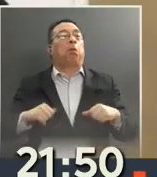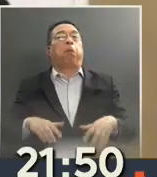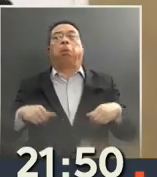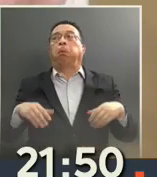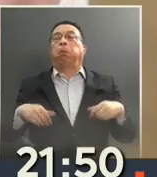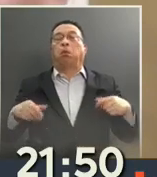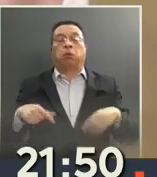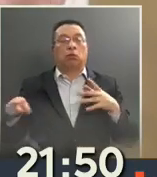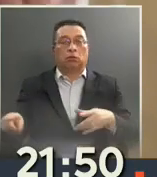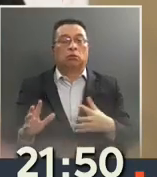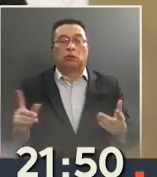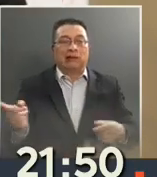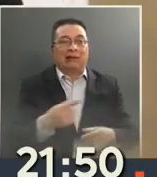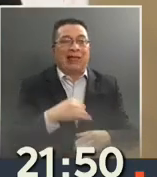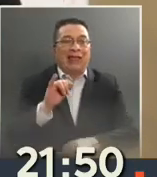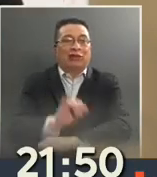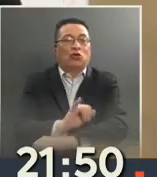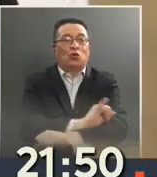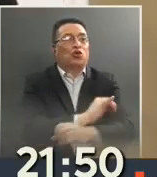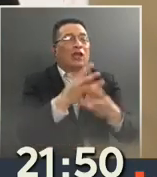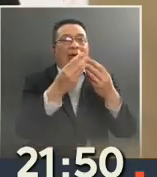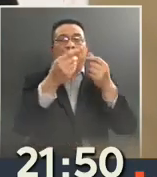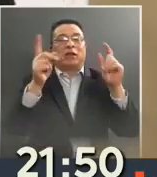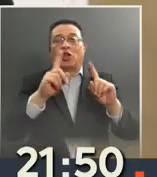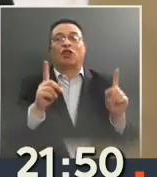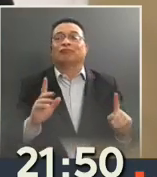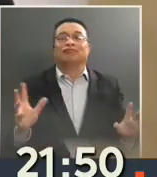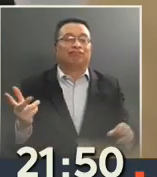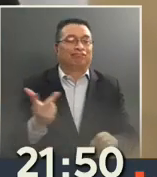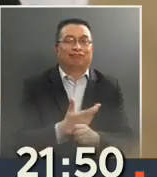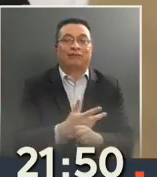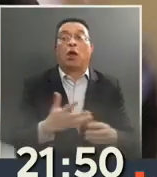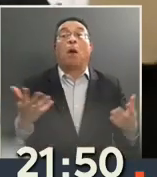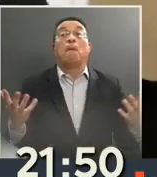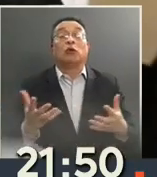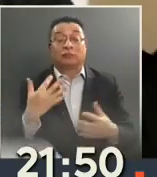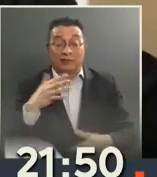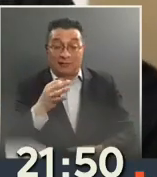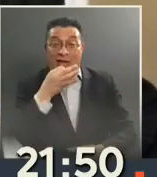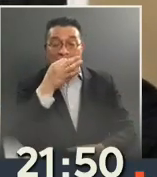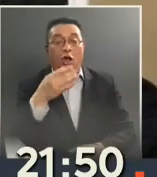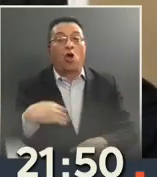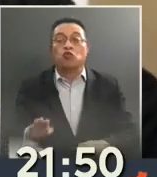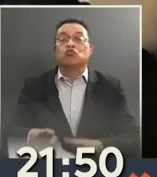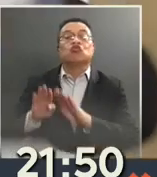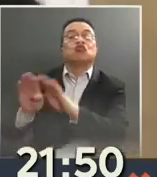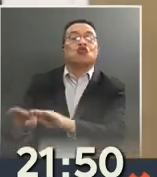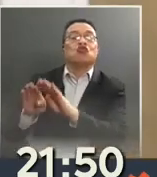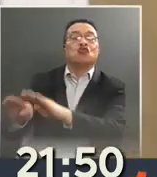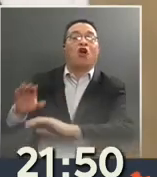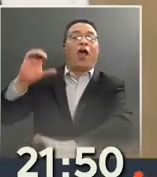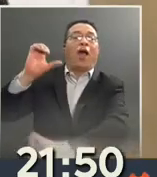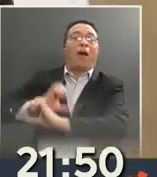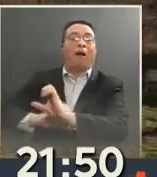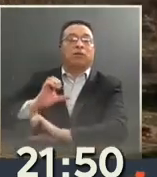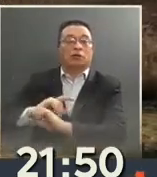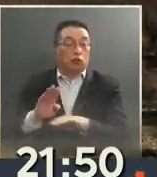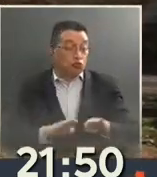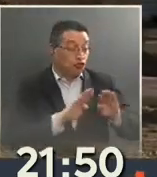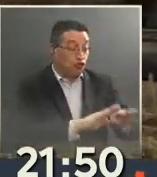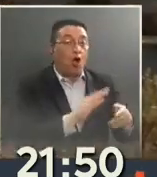que no hace nadie de la institución ambiental, porque está hecha, como yo dije, en pro de los empresarios y no en pro de las